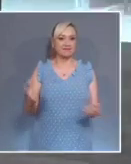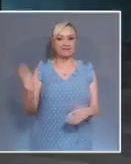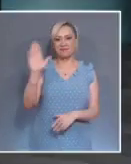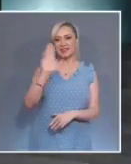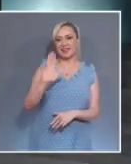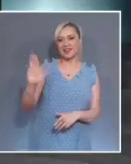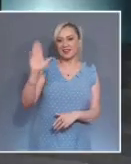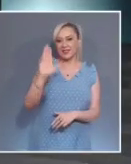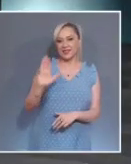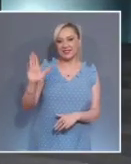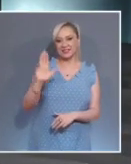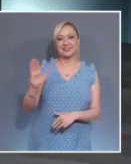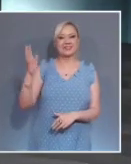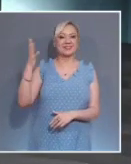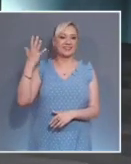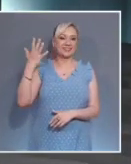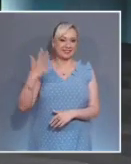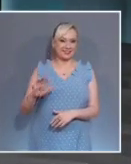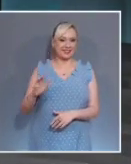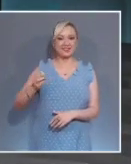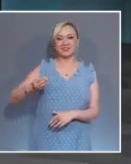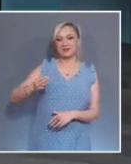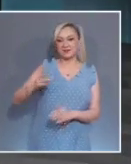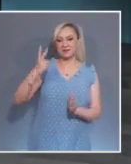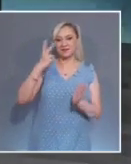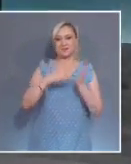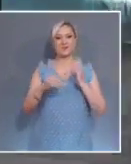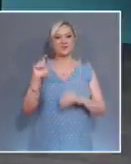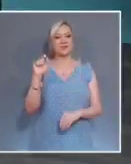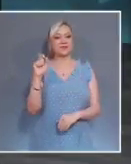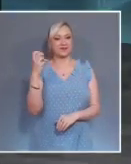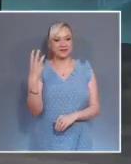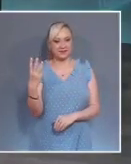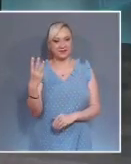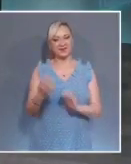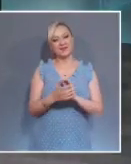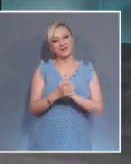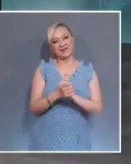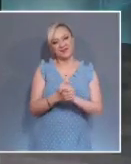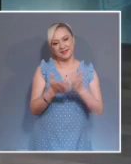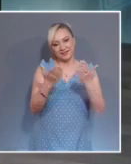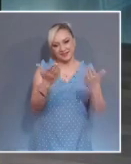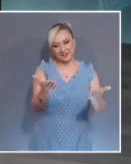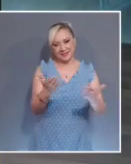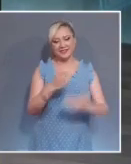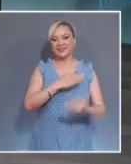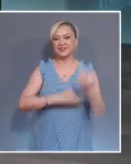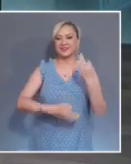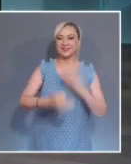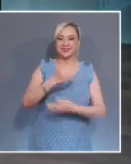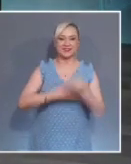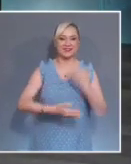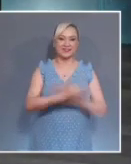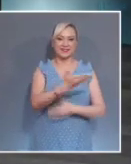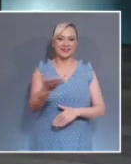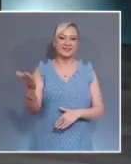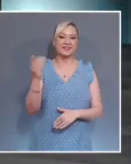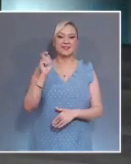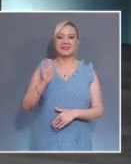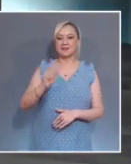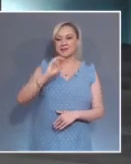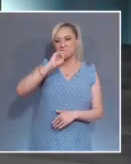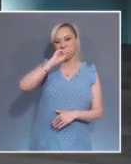mayo de 2023. Un saludo muy fraterno y respetuoso, por supuesto, a todas